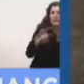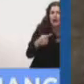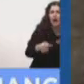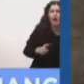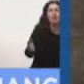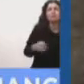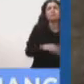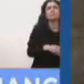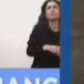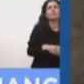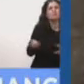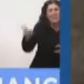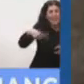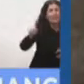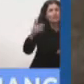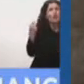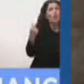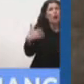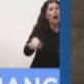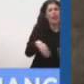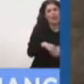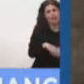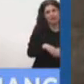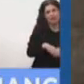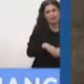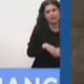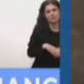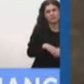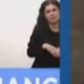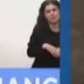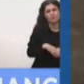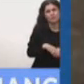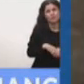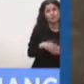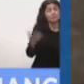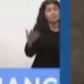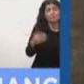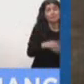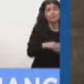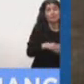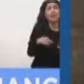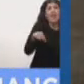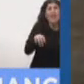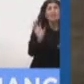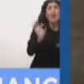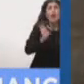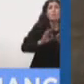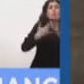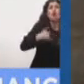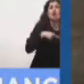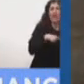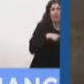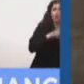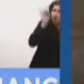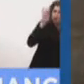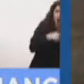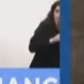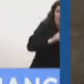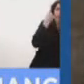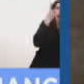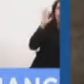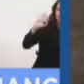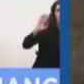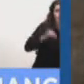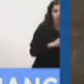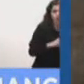de esto se arrancó a tratar el tema de ganancias, que viene ya con media sanción de la Cámara de Diputados. Con